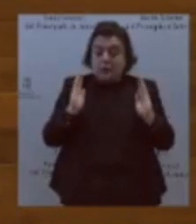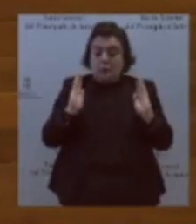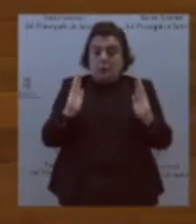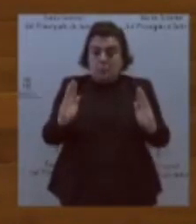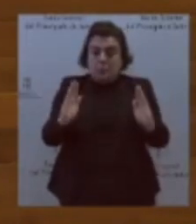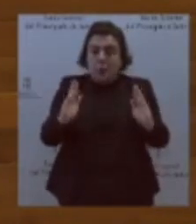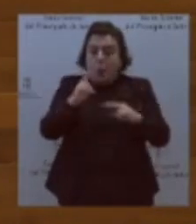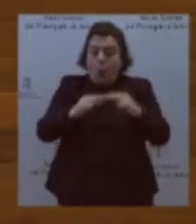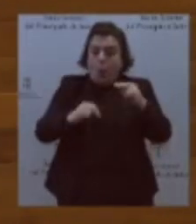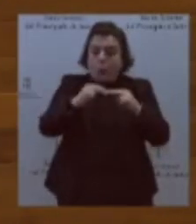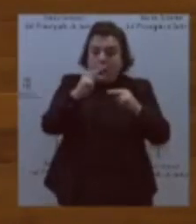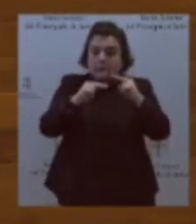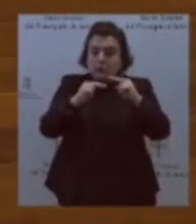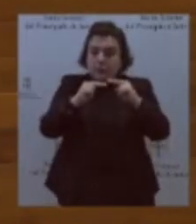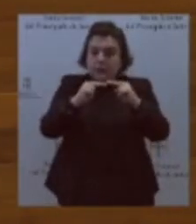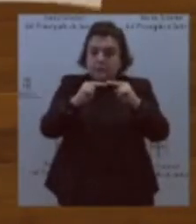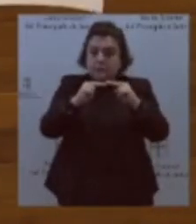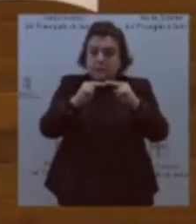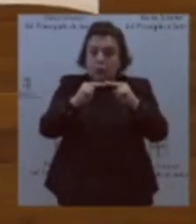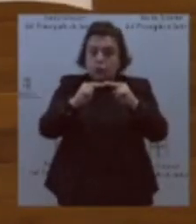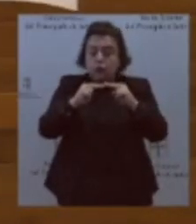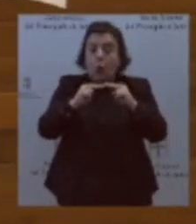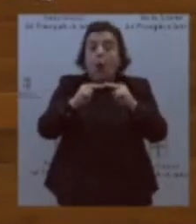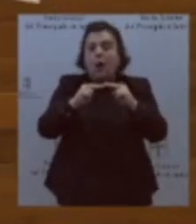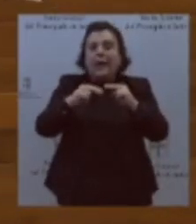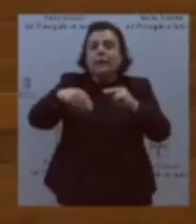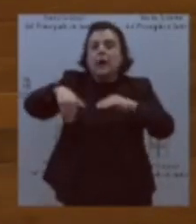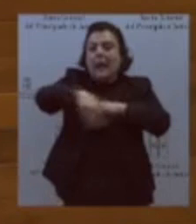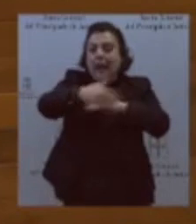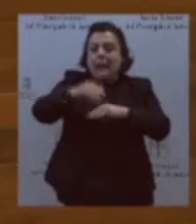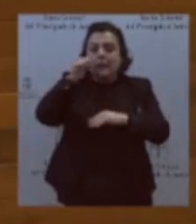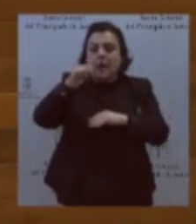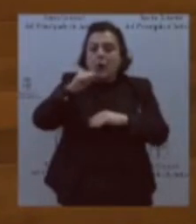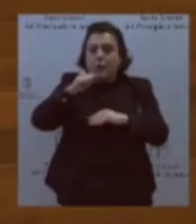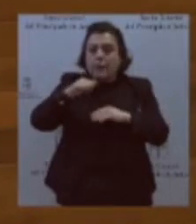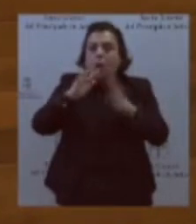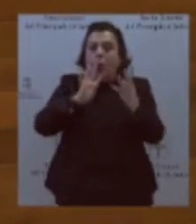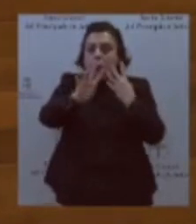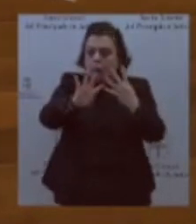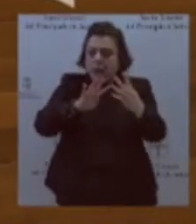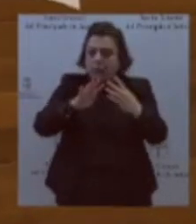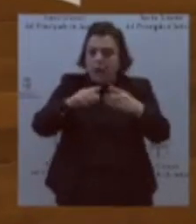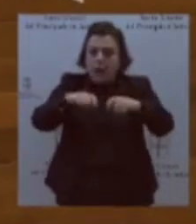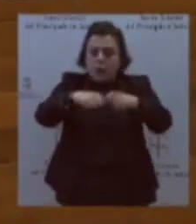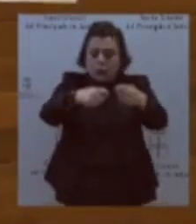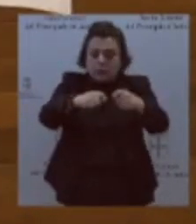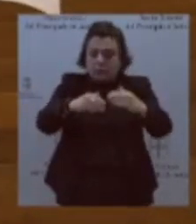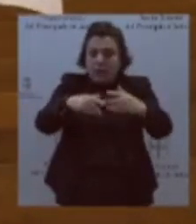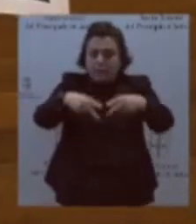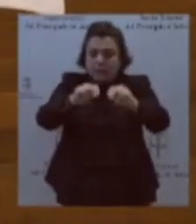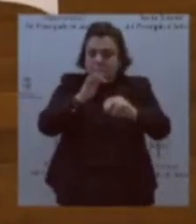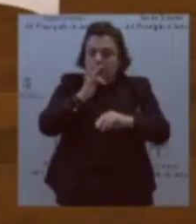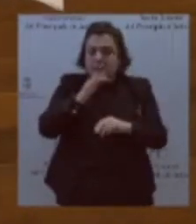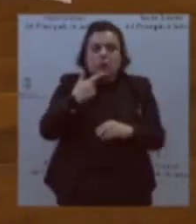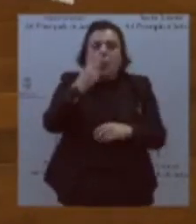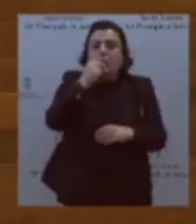atravesasen la calle Uría de Oviedo. Durante una década, ¿no? Con promesas de que ya se estaba terminando, de que las obras iban a finalizar y que el proyecto